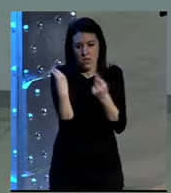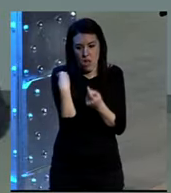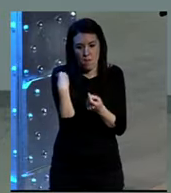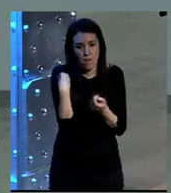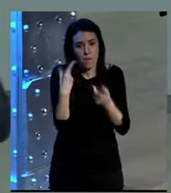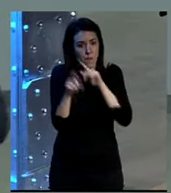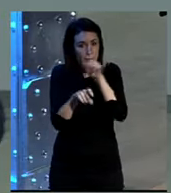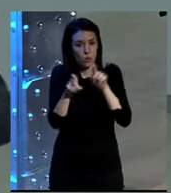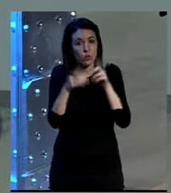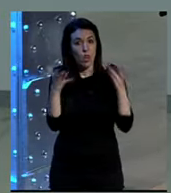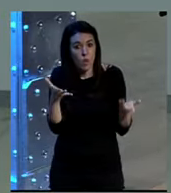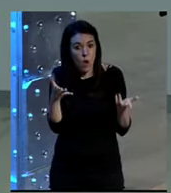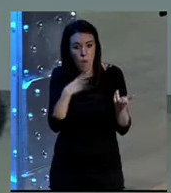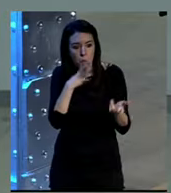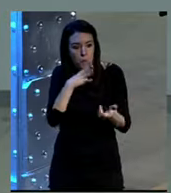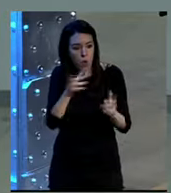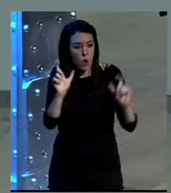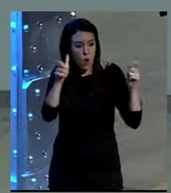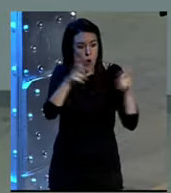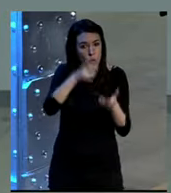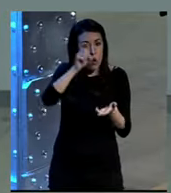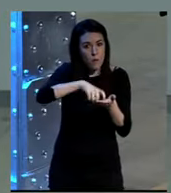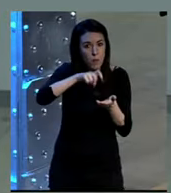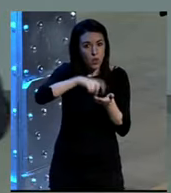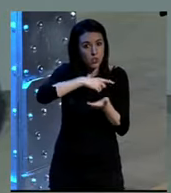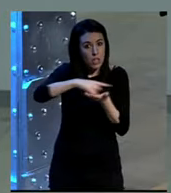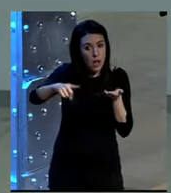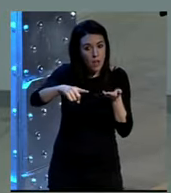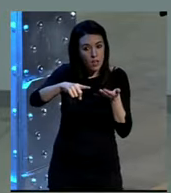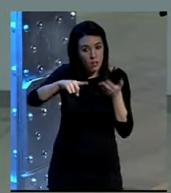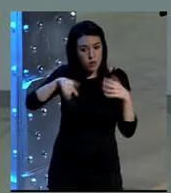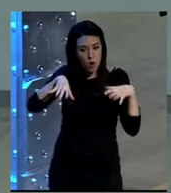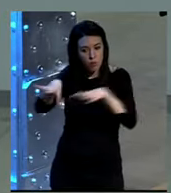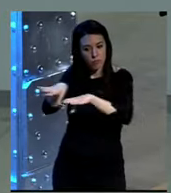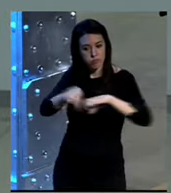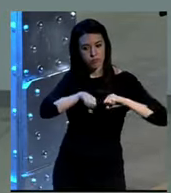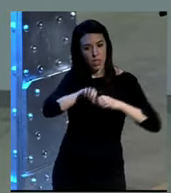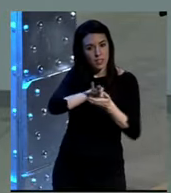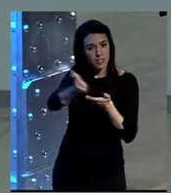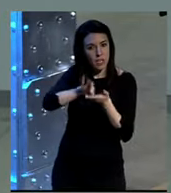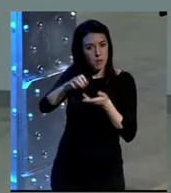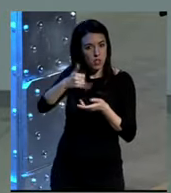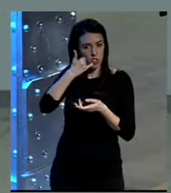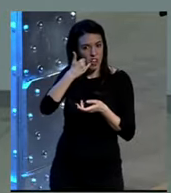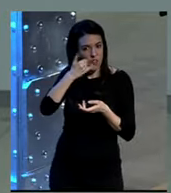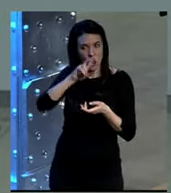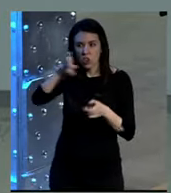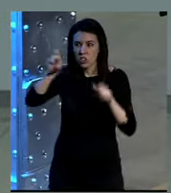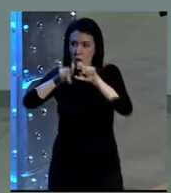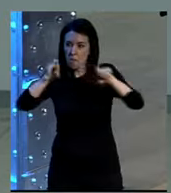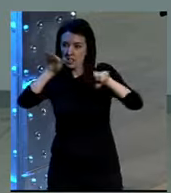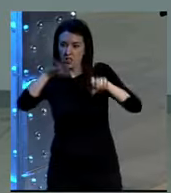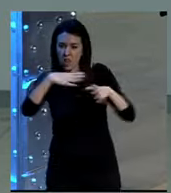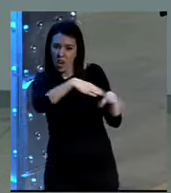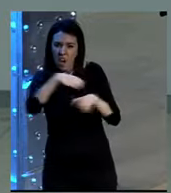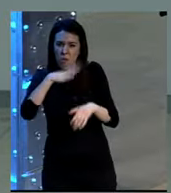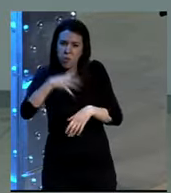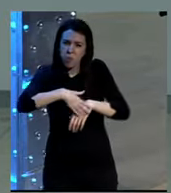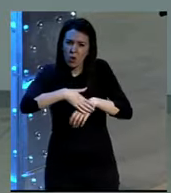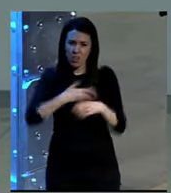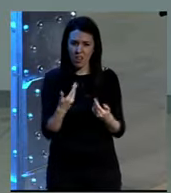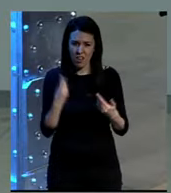por qué no el cuerpo de telégrafos no se hizo con el servicio telefónico y tuvo que llegar una empresa extranjera y tal. Y yo